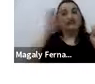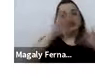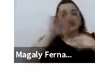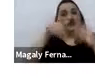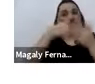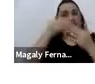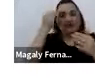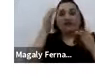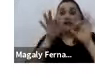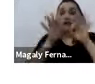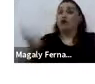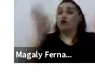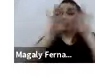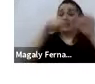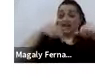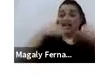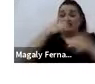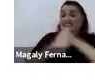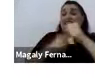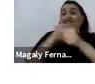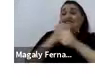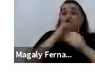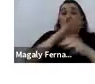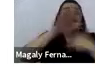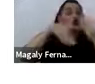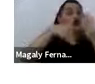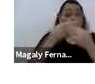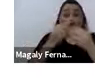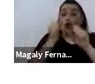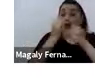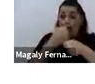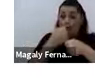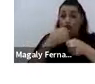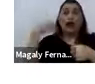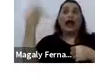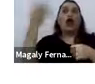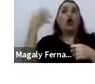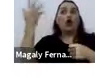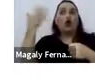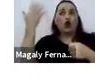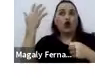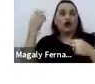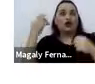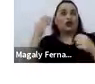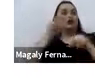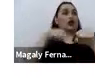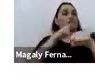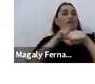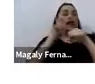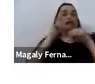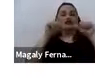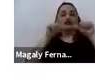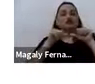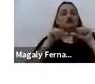este siglo de que todo lo que hagamos sea ecológicamente sostenible. En concreto,